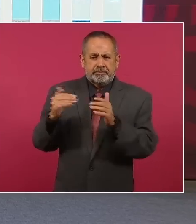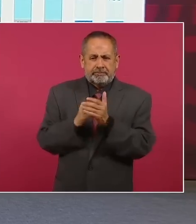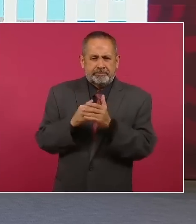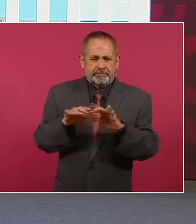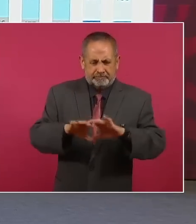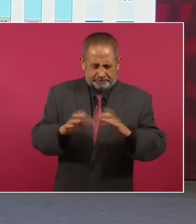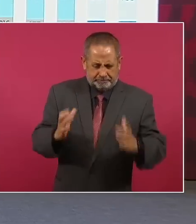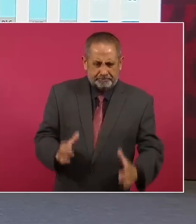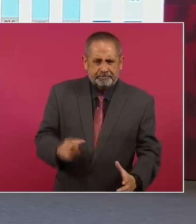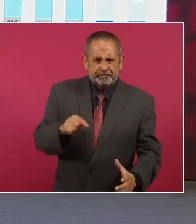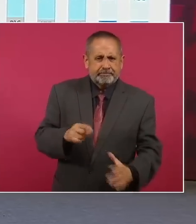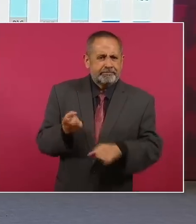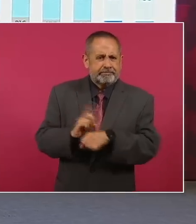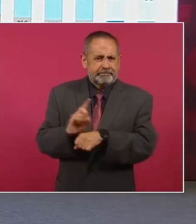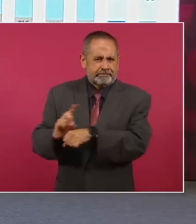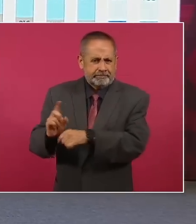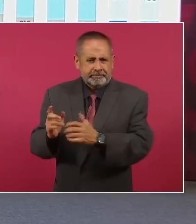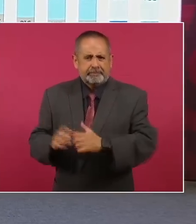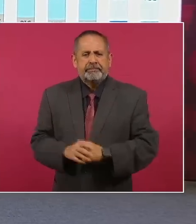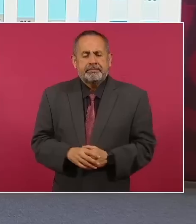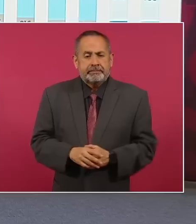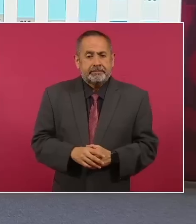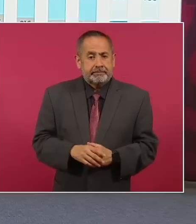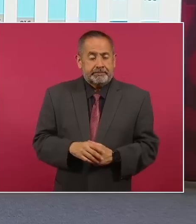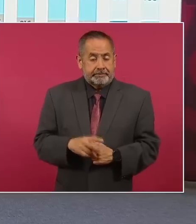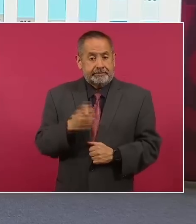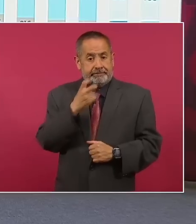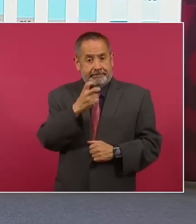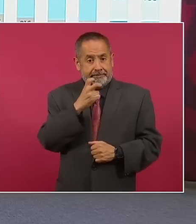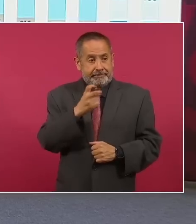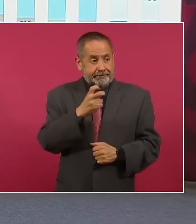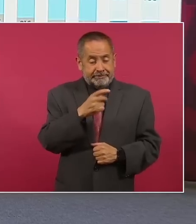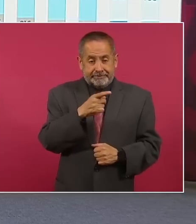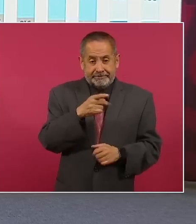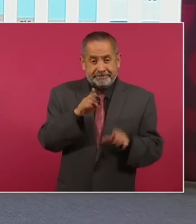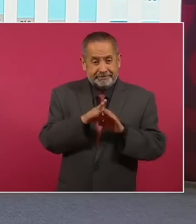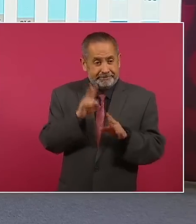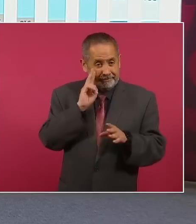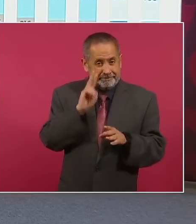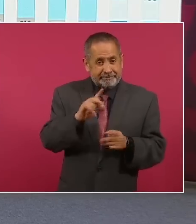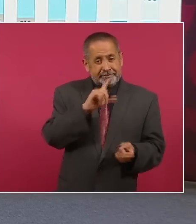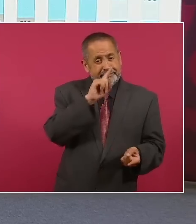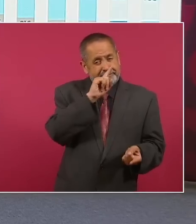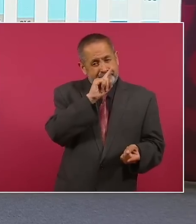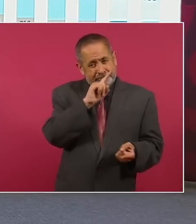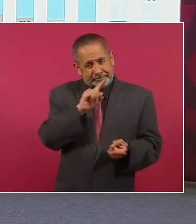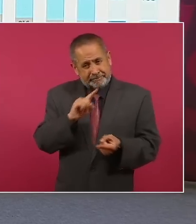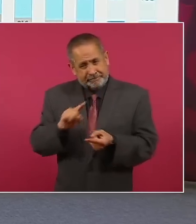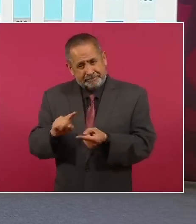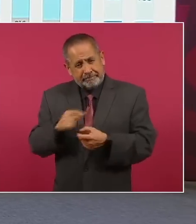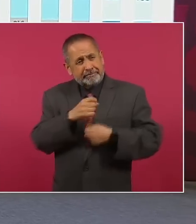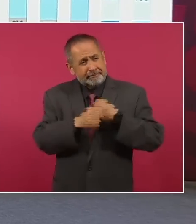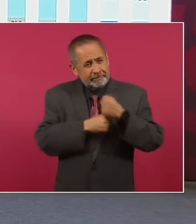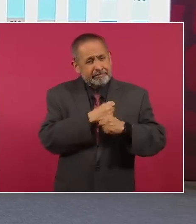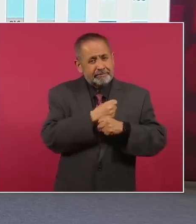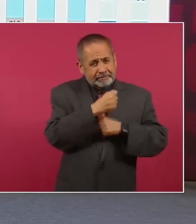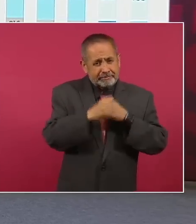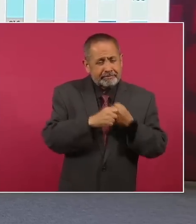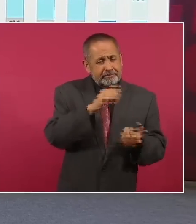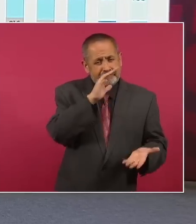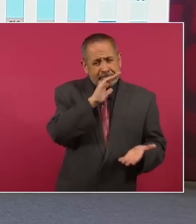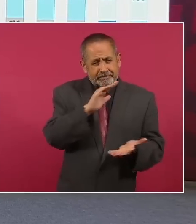barriles. Bien, este es el comportamiento de la declinación a la vuelta de los años y esto es con lo que nosotros